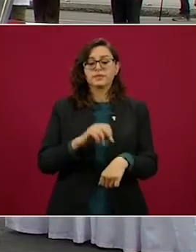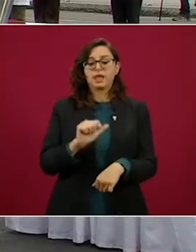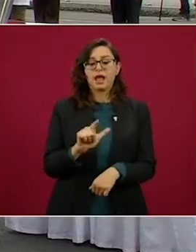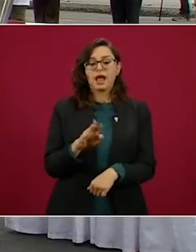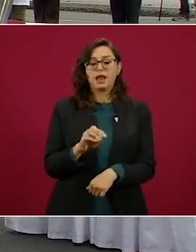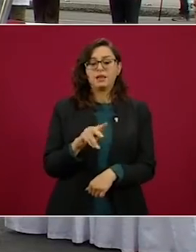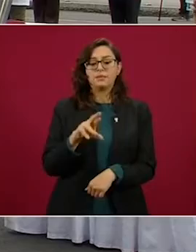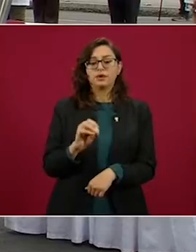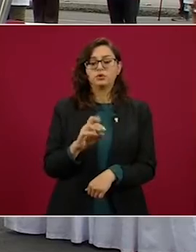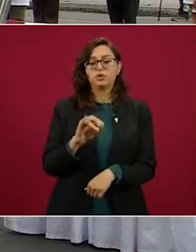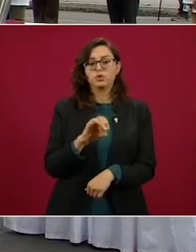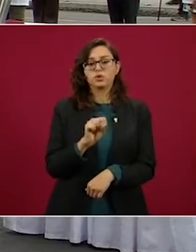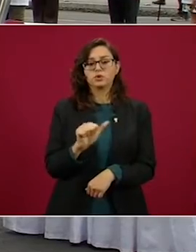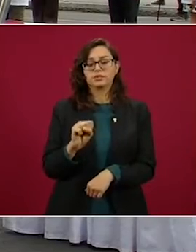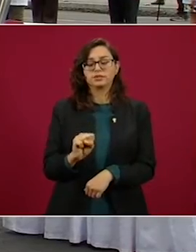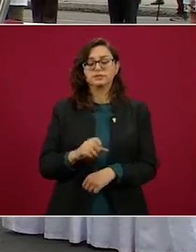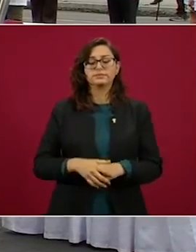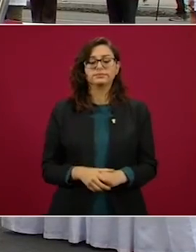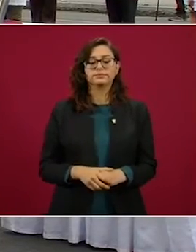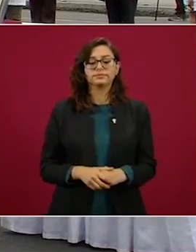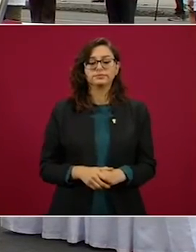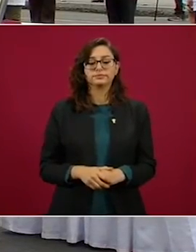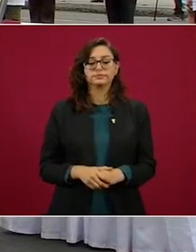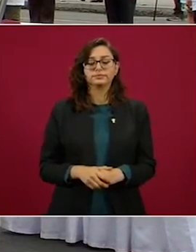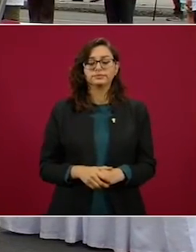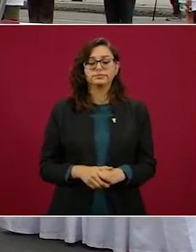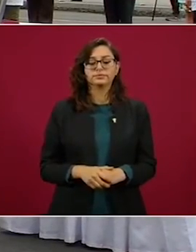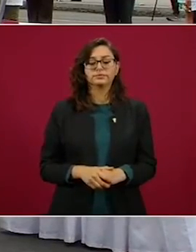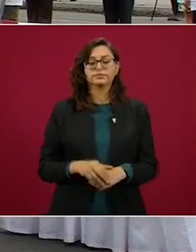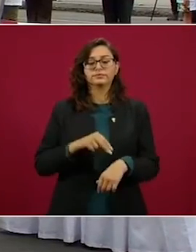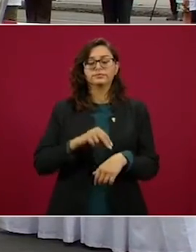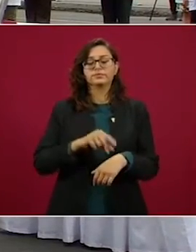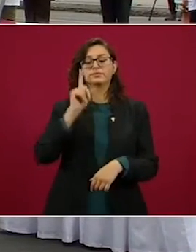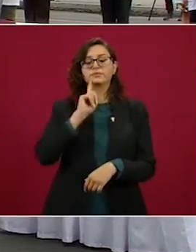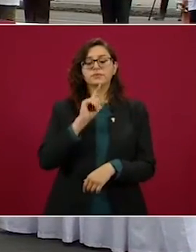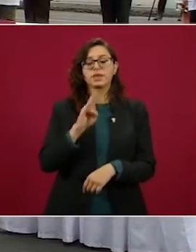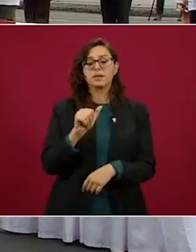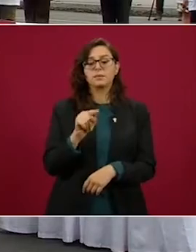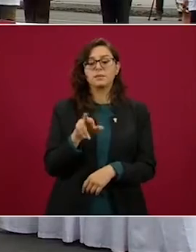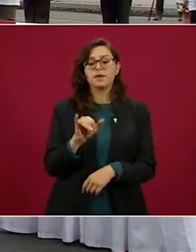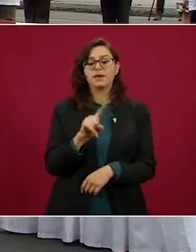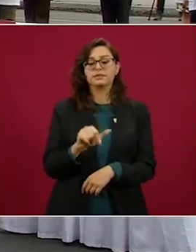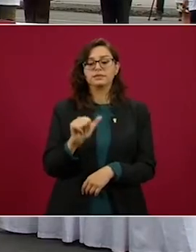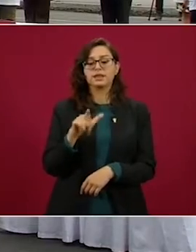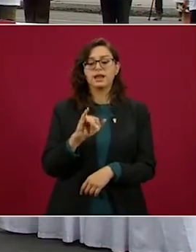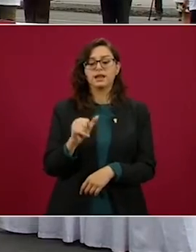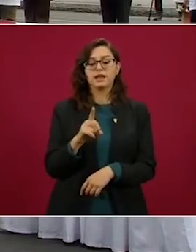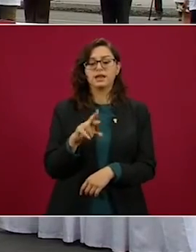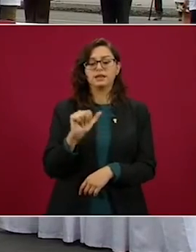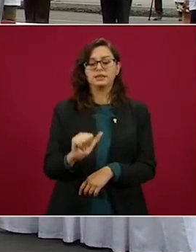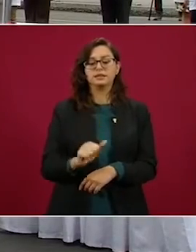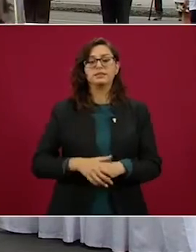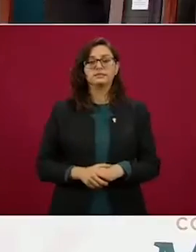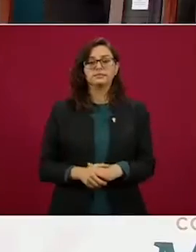anunció el presidente Andrés Manuel López Obrador, hoy durante la conmemoración al 210 aniversario de la independencia de México, condecoró al personal